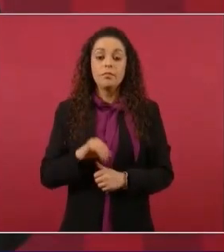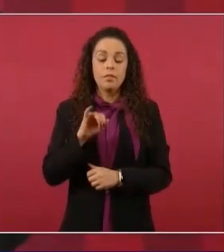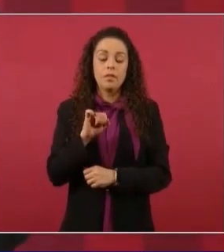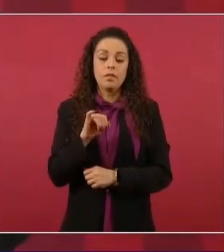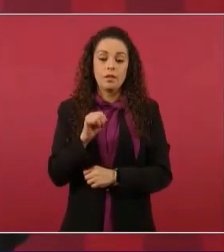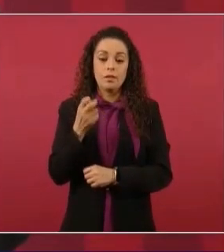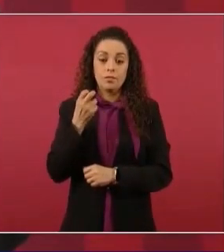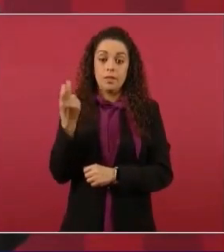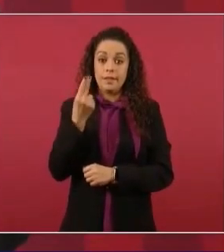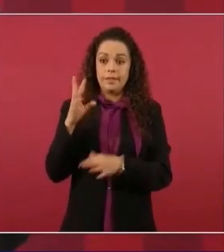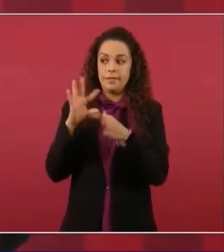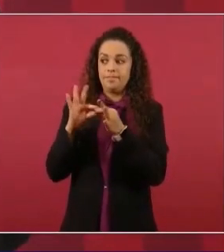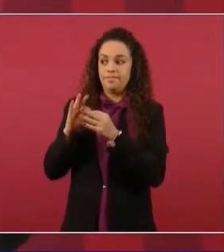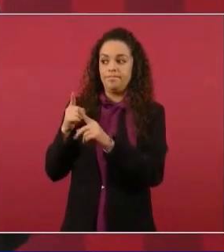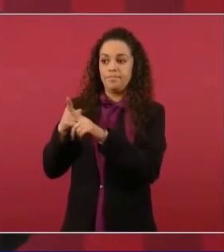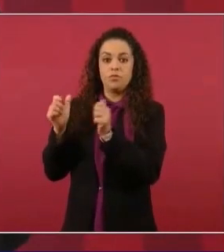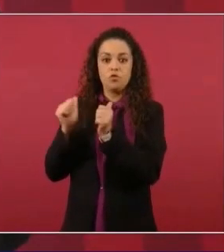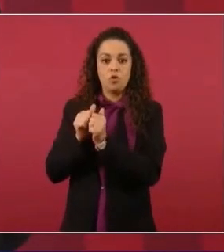a Marcelo